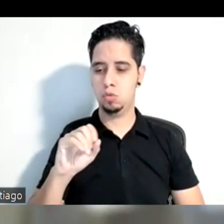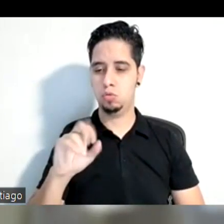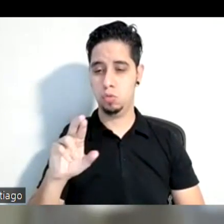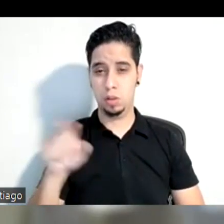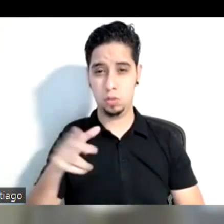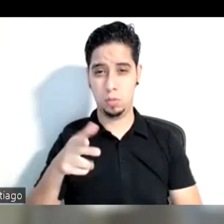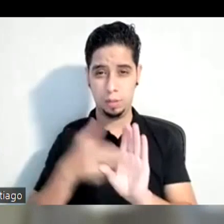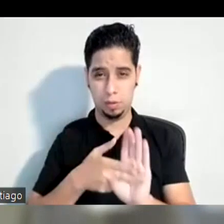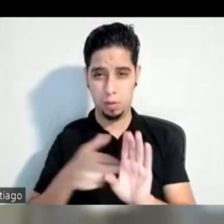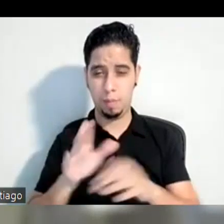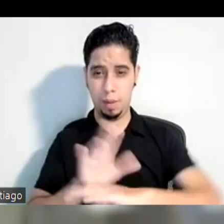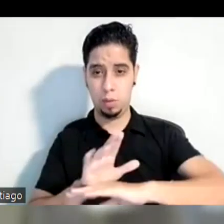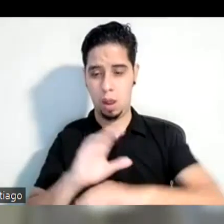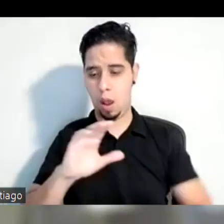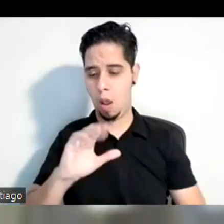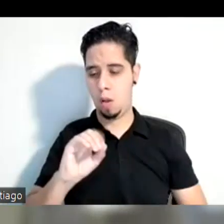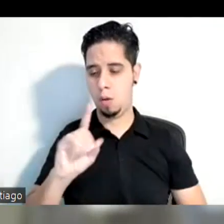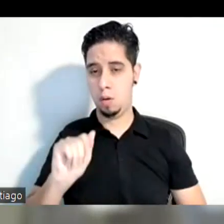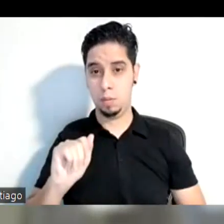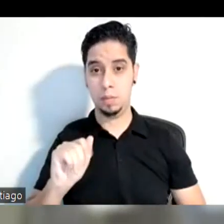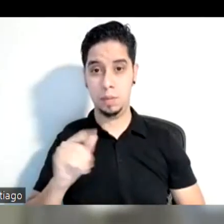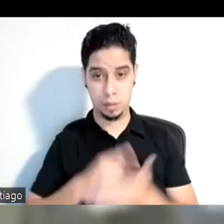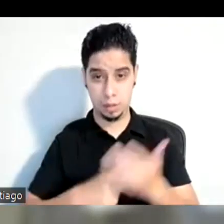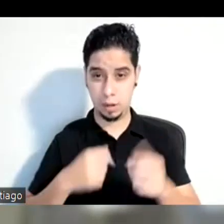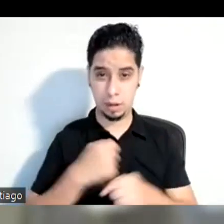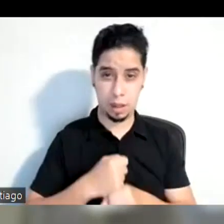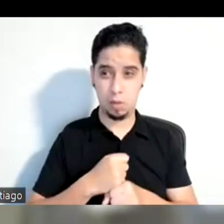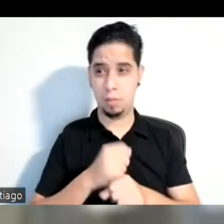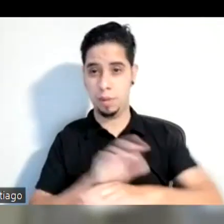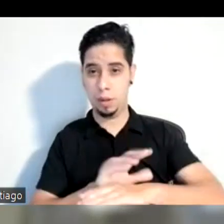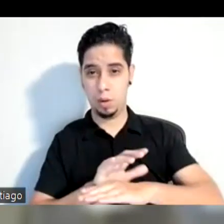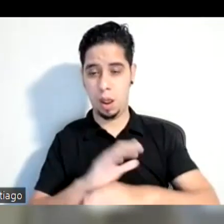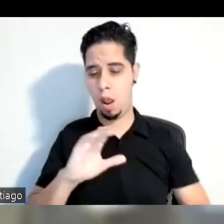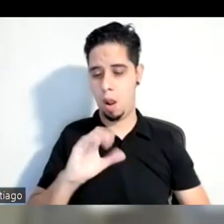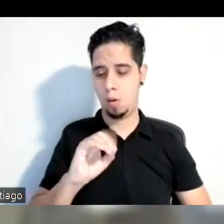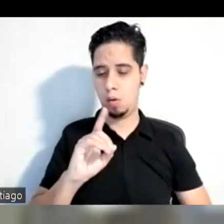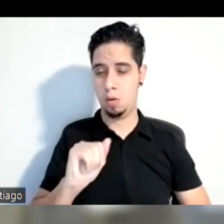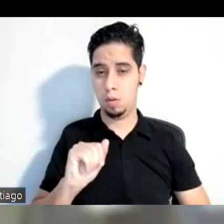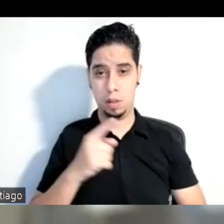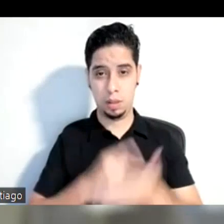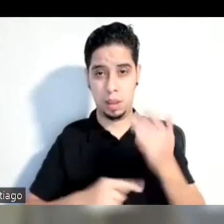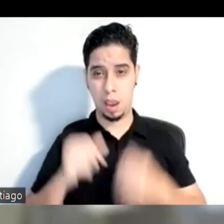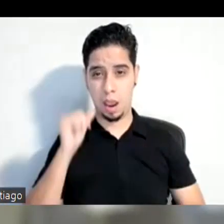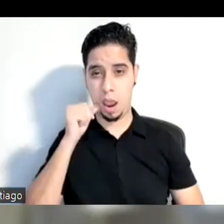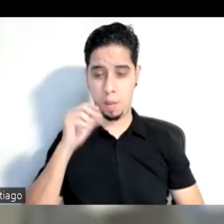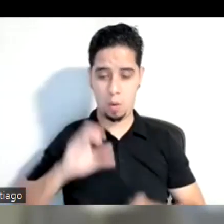película Coda. Y el que hayan hecho la película Coda, que Apple fue el que sacó los chavitos y los